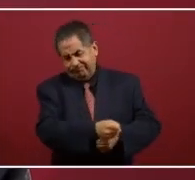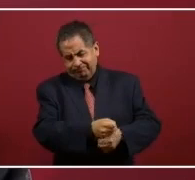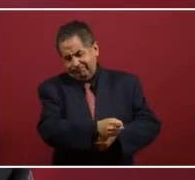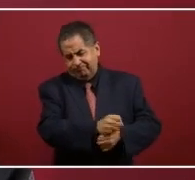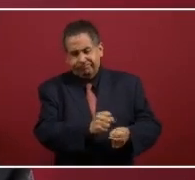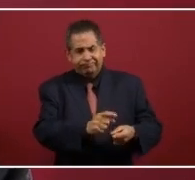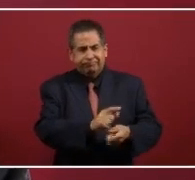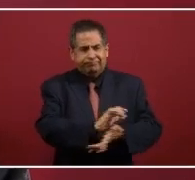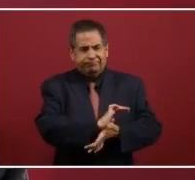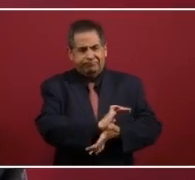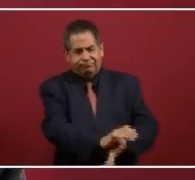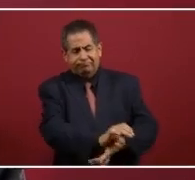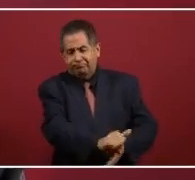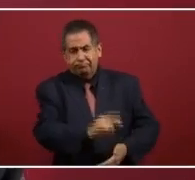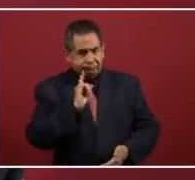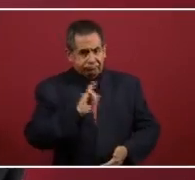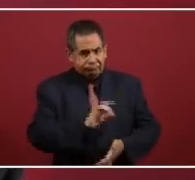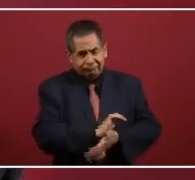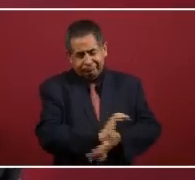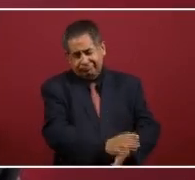la discriminación.